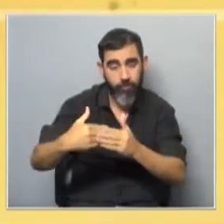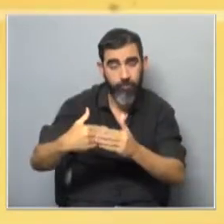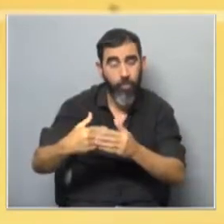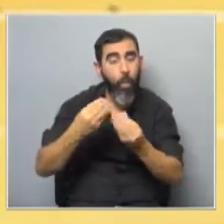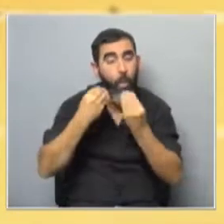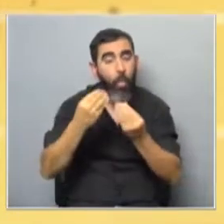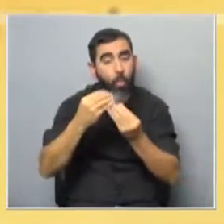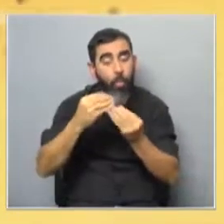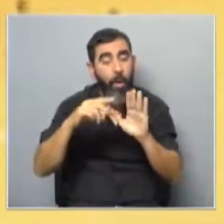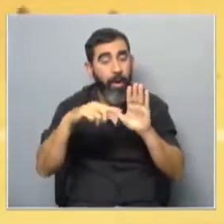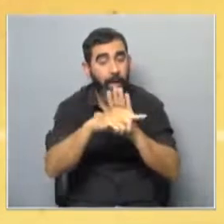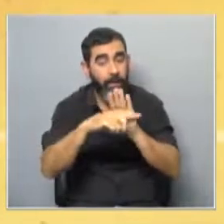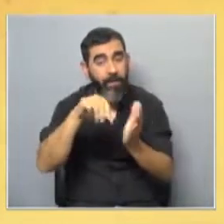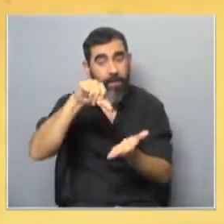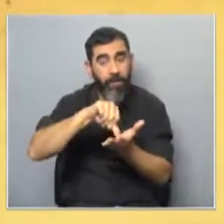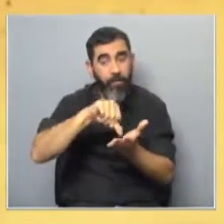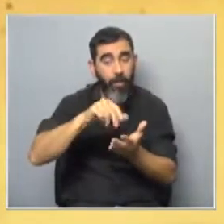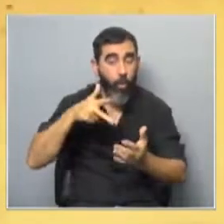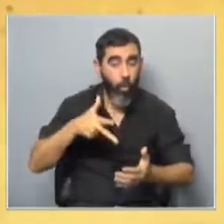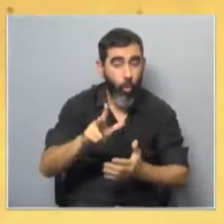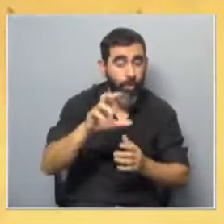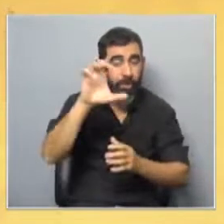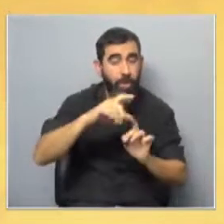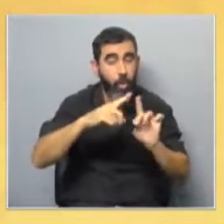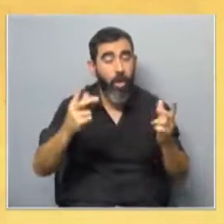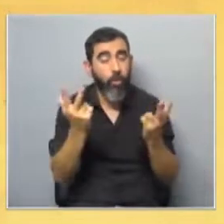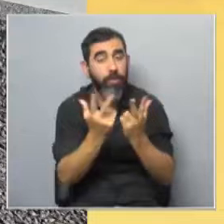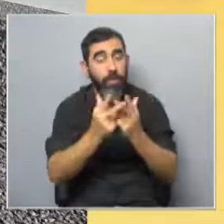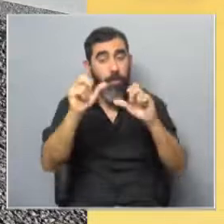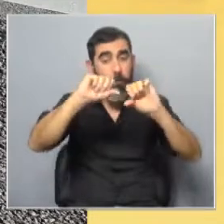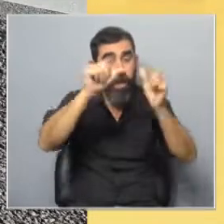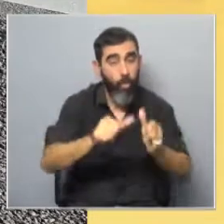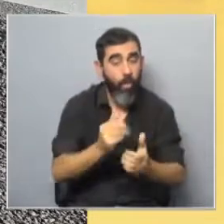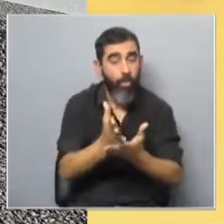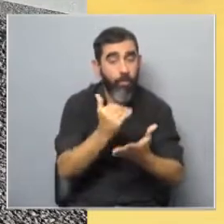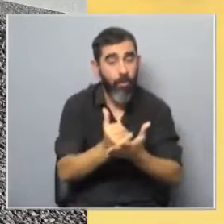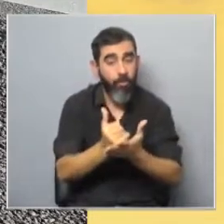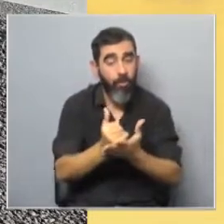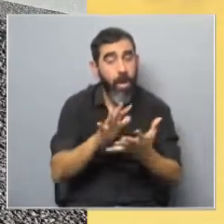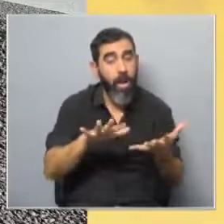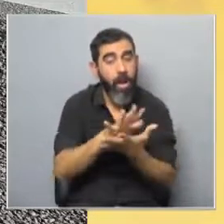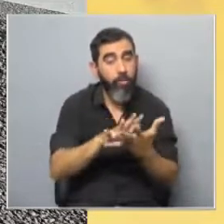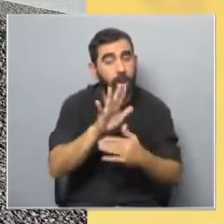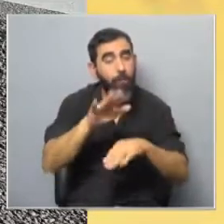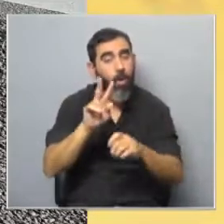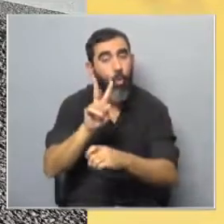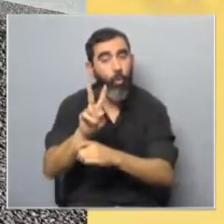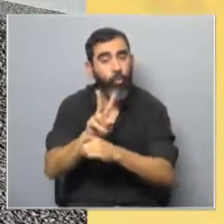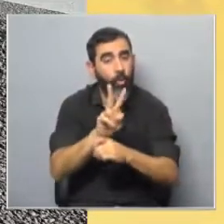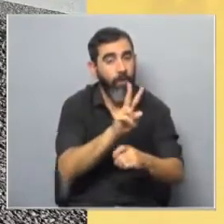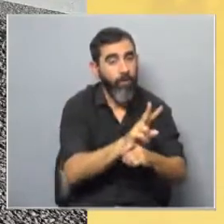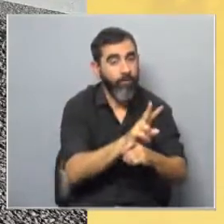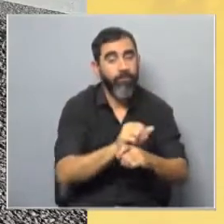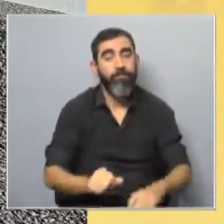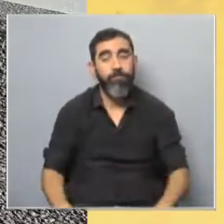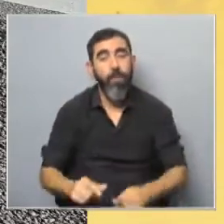la región este del país, departamento de Rocha, Cerro Largo, 33 y Maldonado, como las zonas más monitoreadas